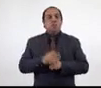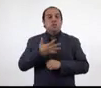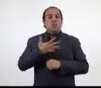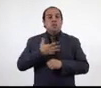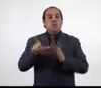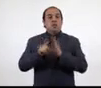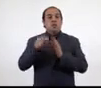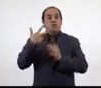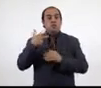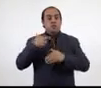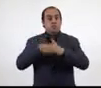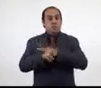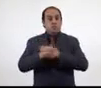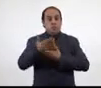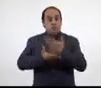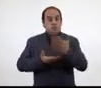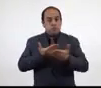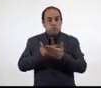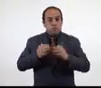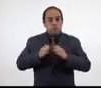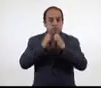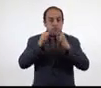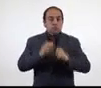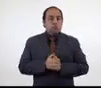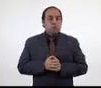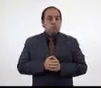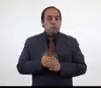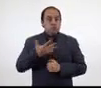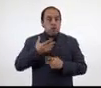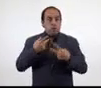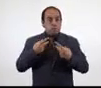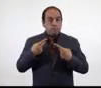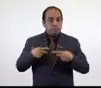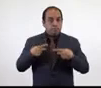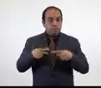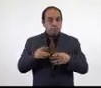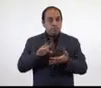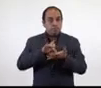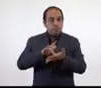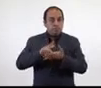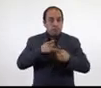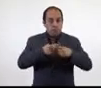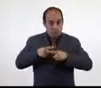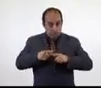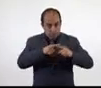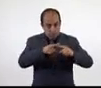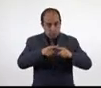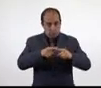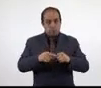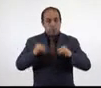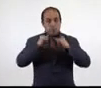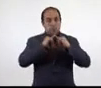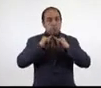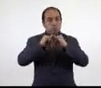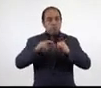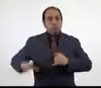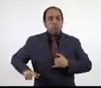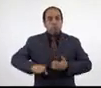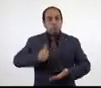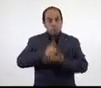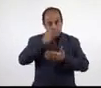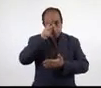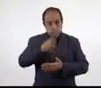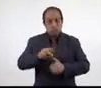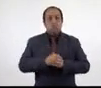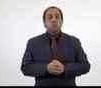metro y el servicio emergente. Tenemos el personal de apoyo de las distintas instituciones del Gobierno de la